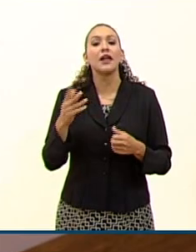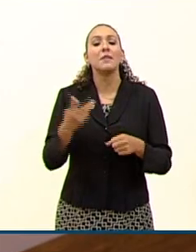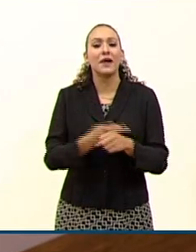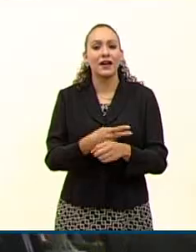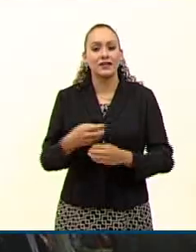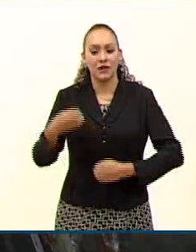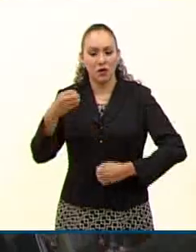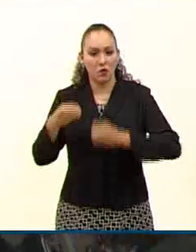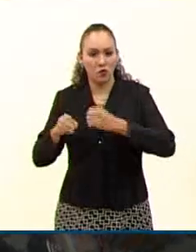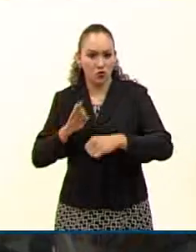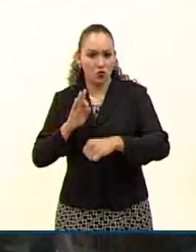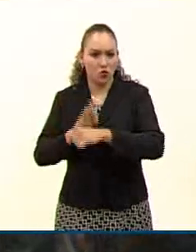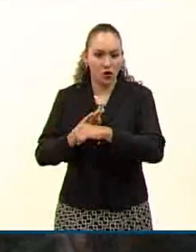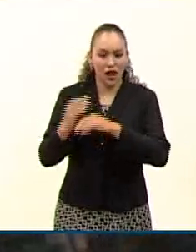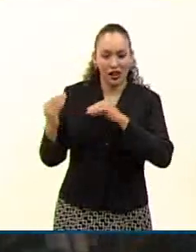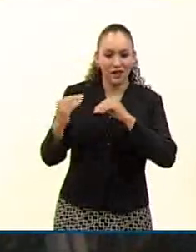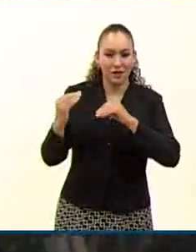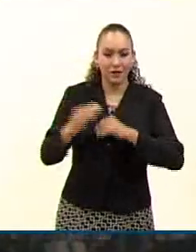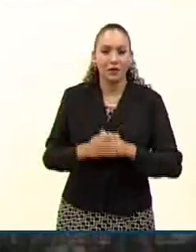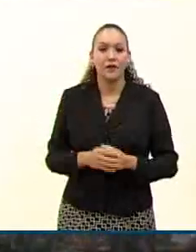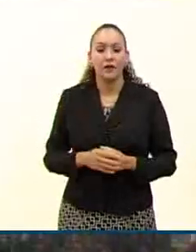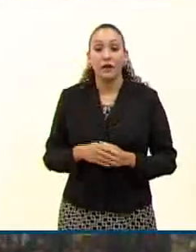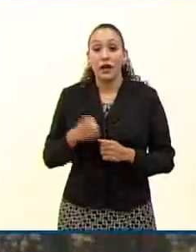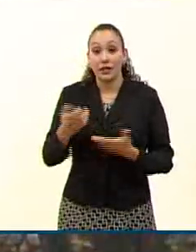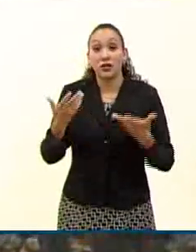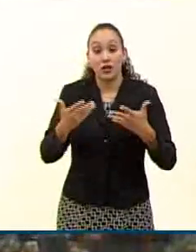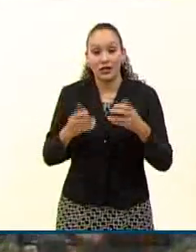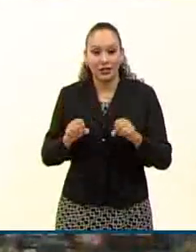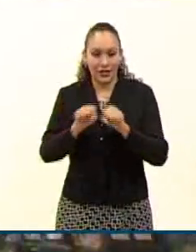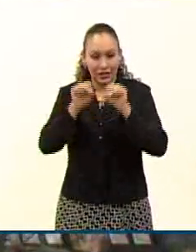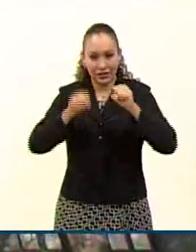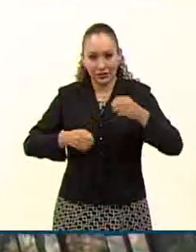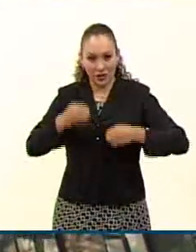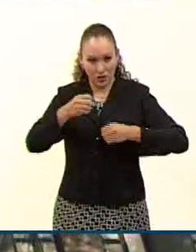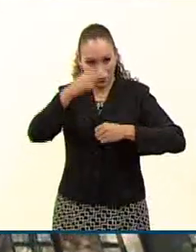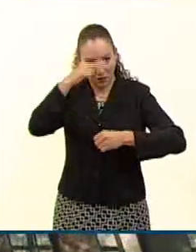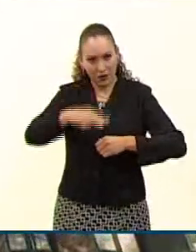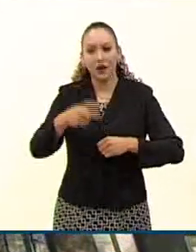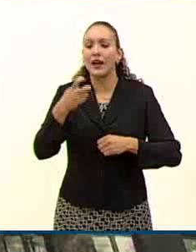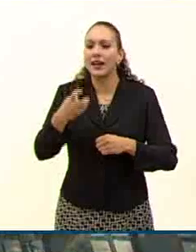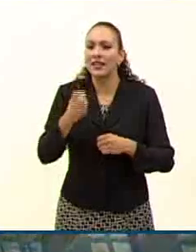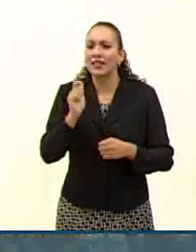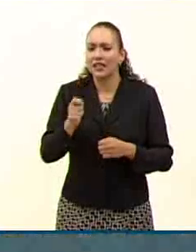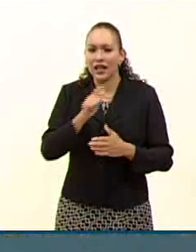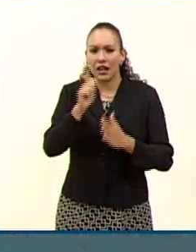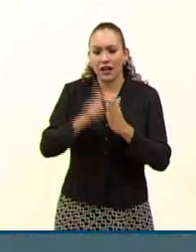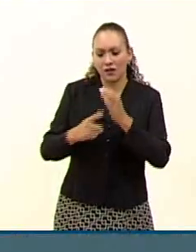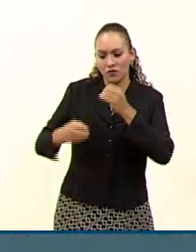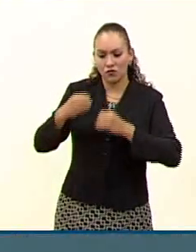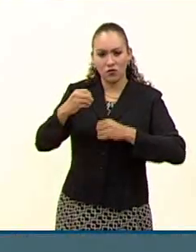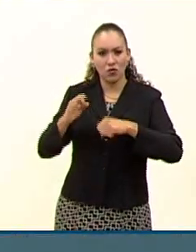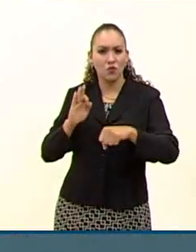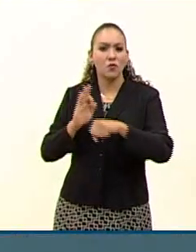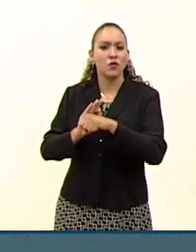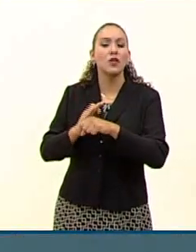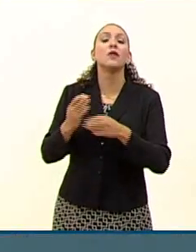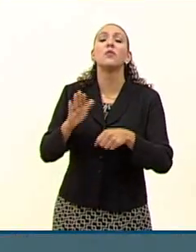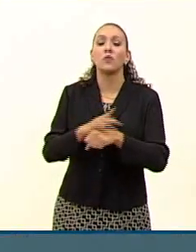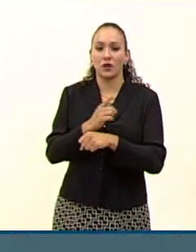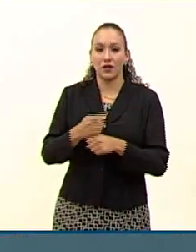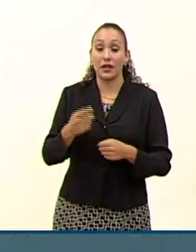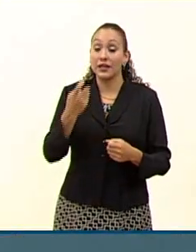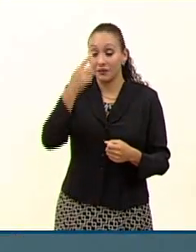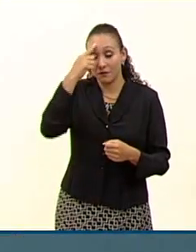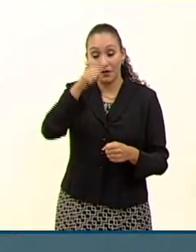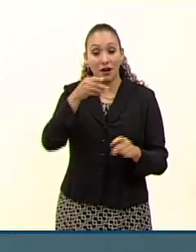amparo, figura que fue creada por el sistema jurídico mexicano. Se trata de un medio jurisdiccional protector de los derechos humanos reconocido en